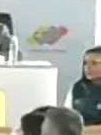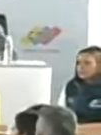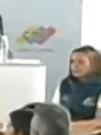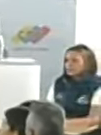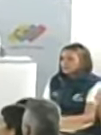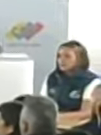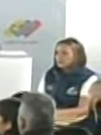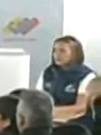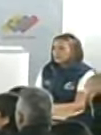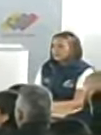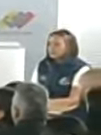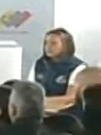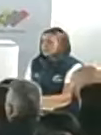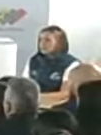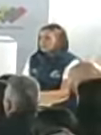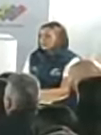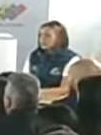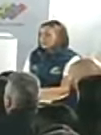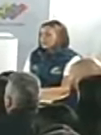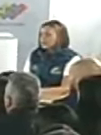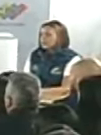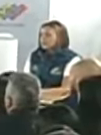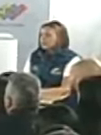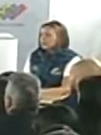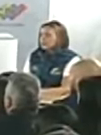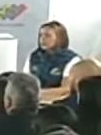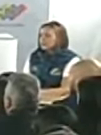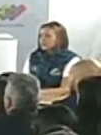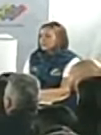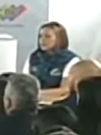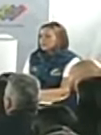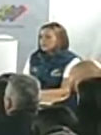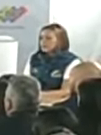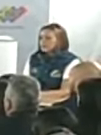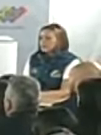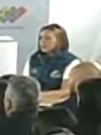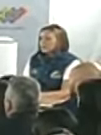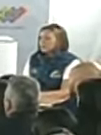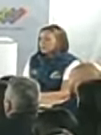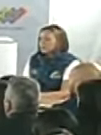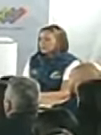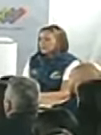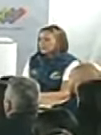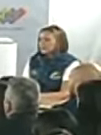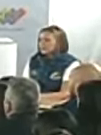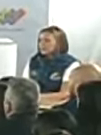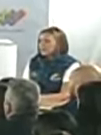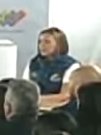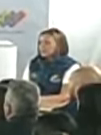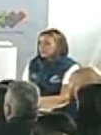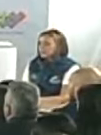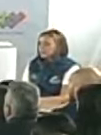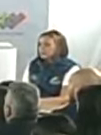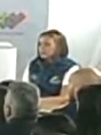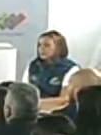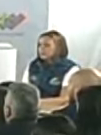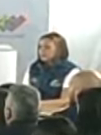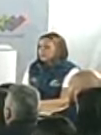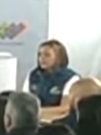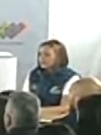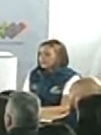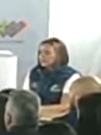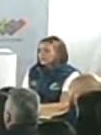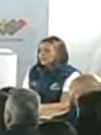cargo de presidenta o presidente de la República Bolivariana de Venezuela. Se procede a la presentación de